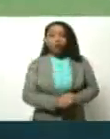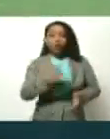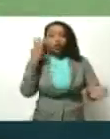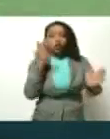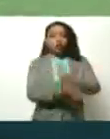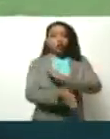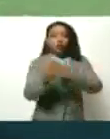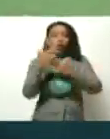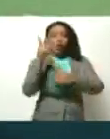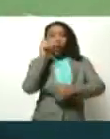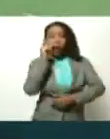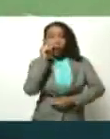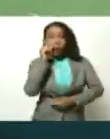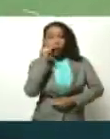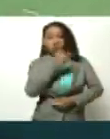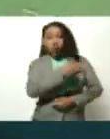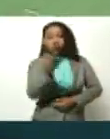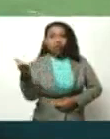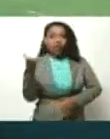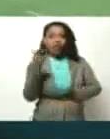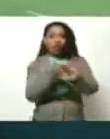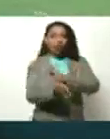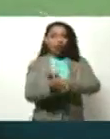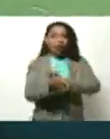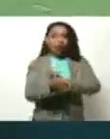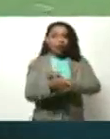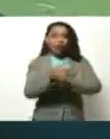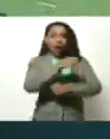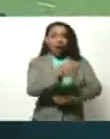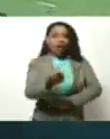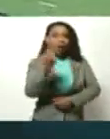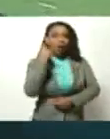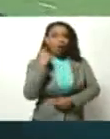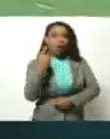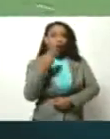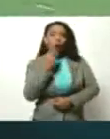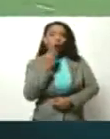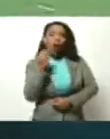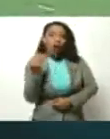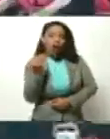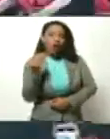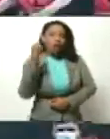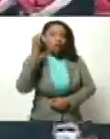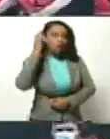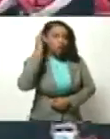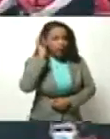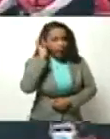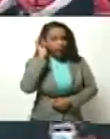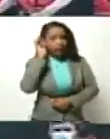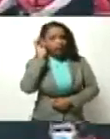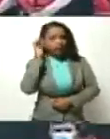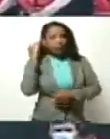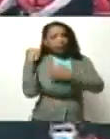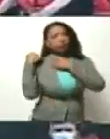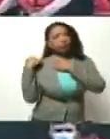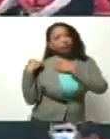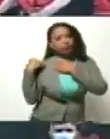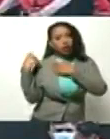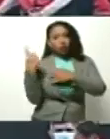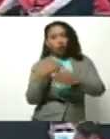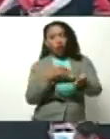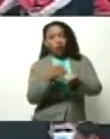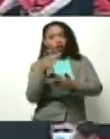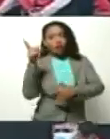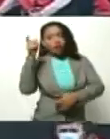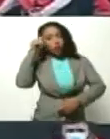los hombres tienen ustedes sobre cada uno joven mujeres cargan no solo la